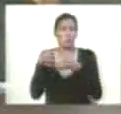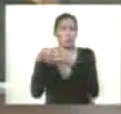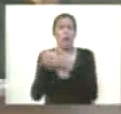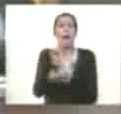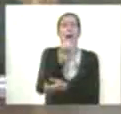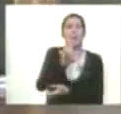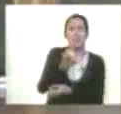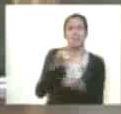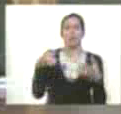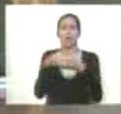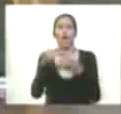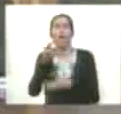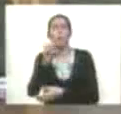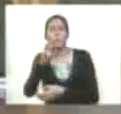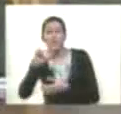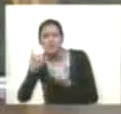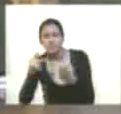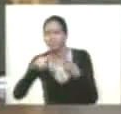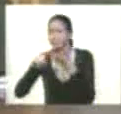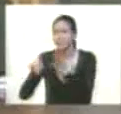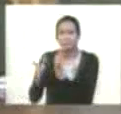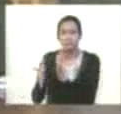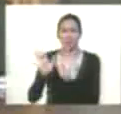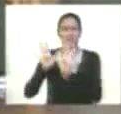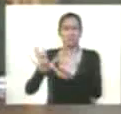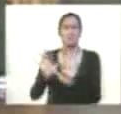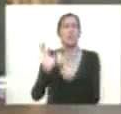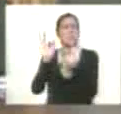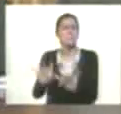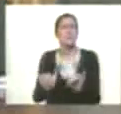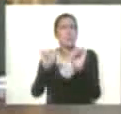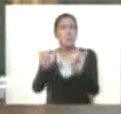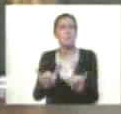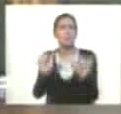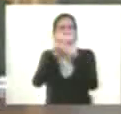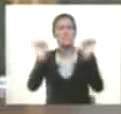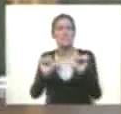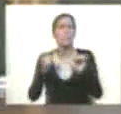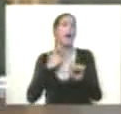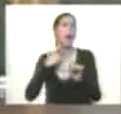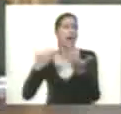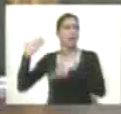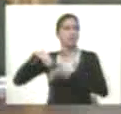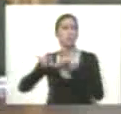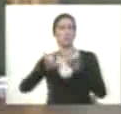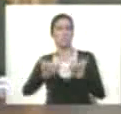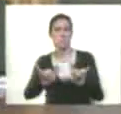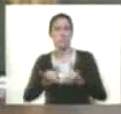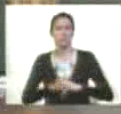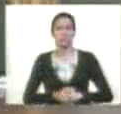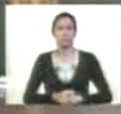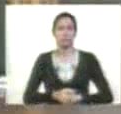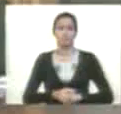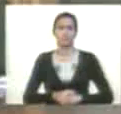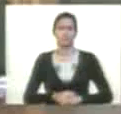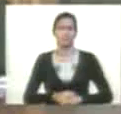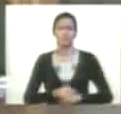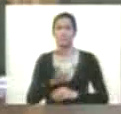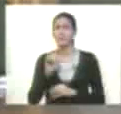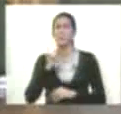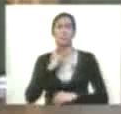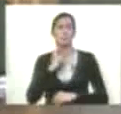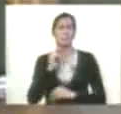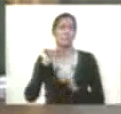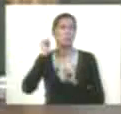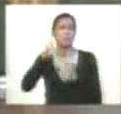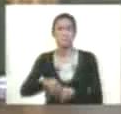ADECO burguesa. Es la alianza del adequismo viejo en decadencia y la oligarquía más rancia de los apellidos